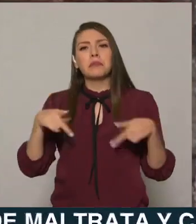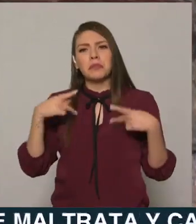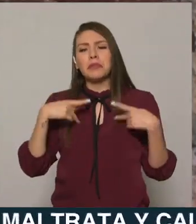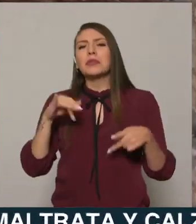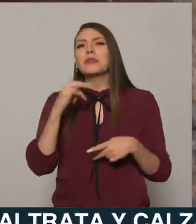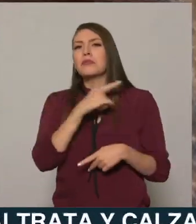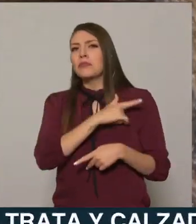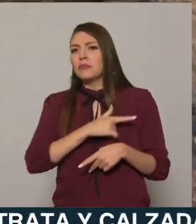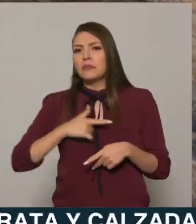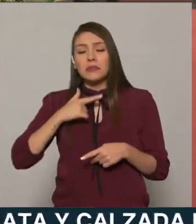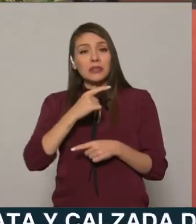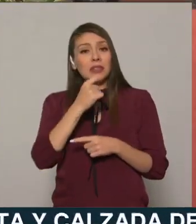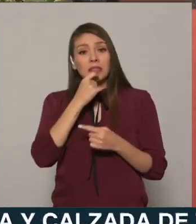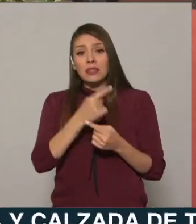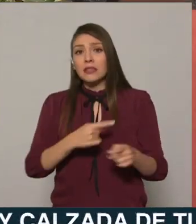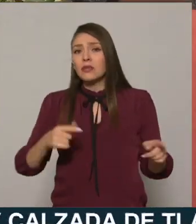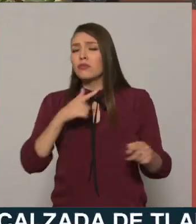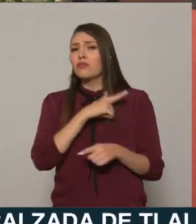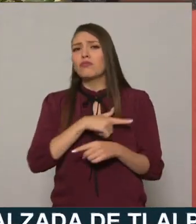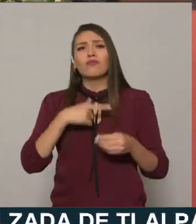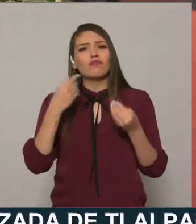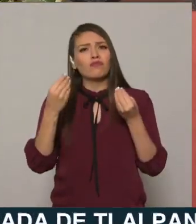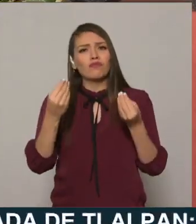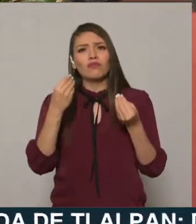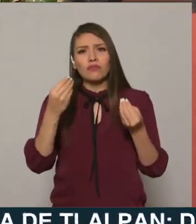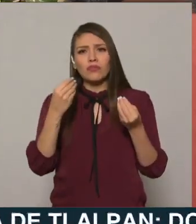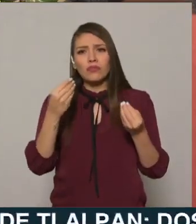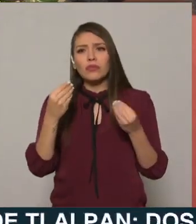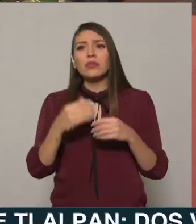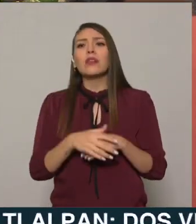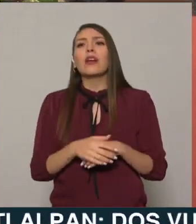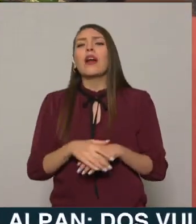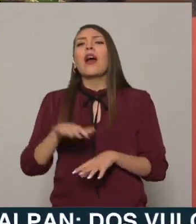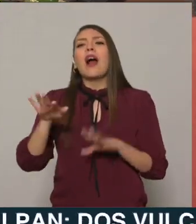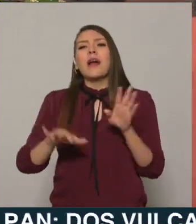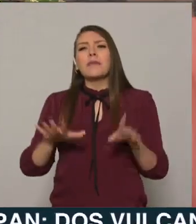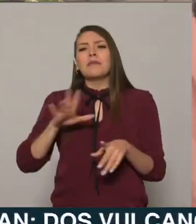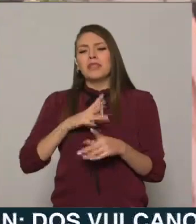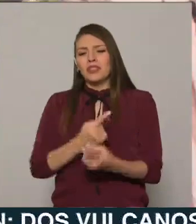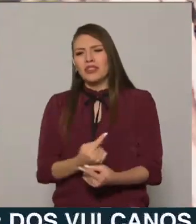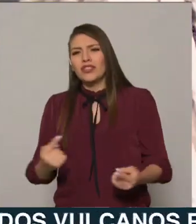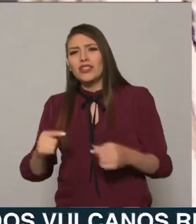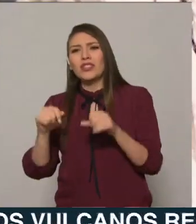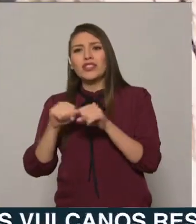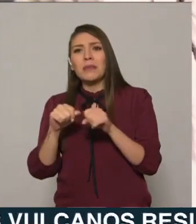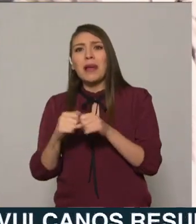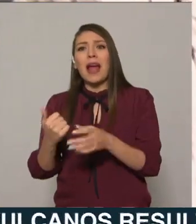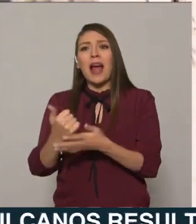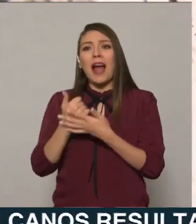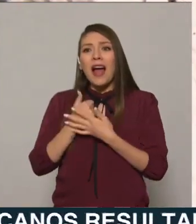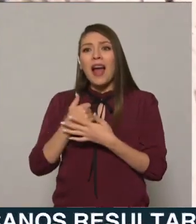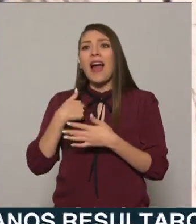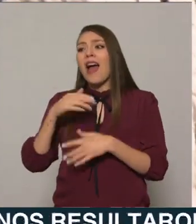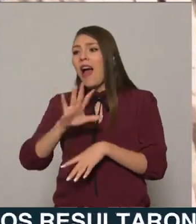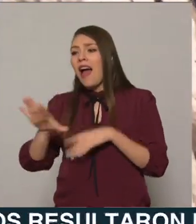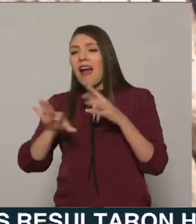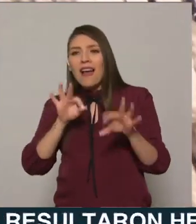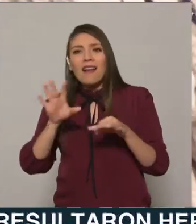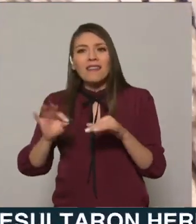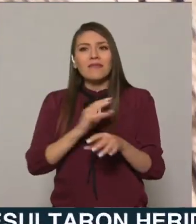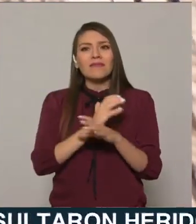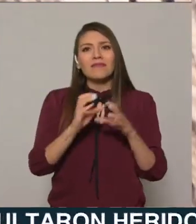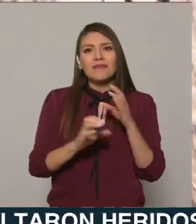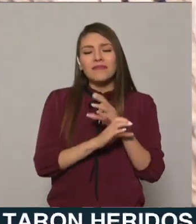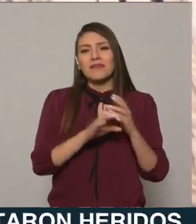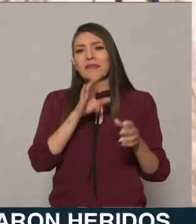a los niños les encanta. De hecho, luego mis sobrinos me ayudan a hacer las basuras, así de tía, ya conseguimos una basura nueva y entonces